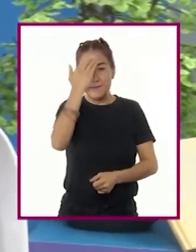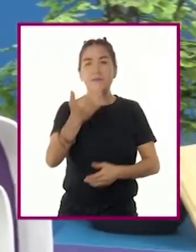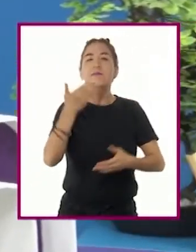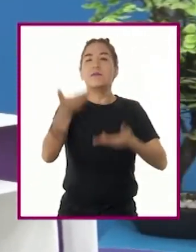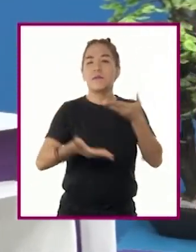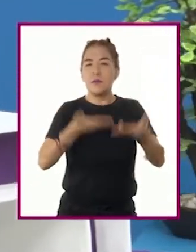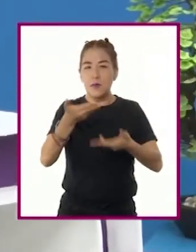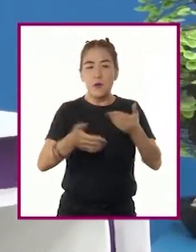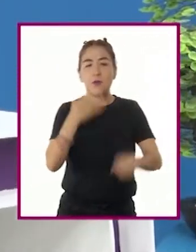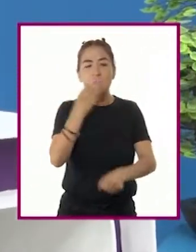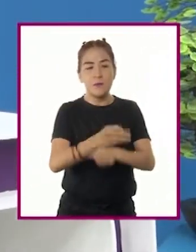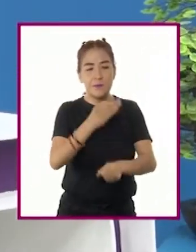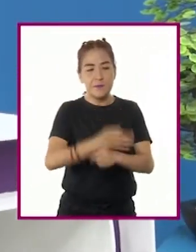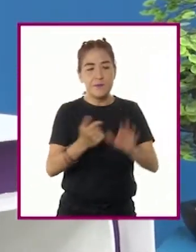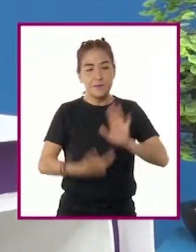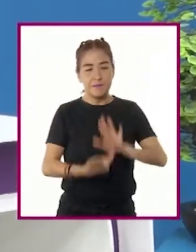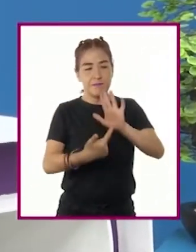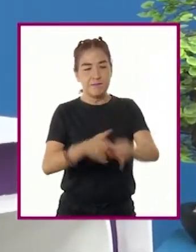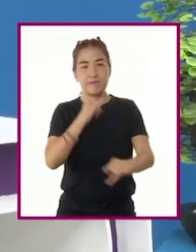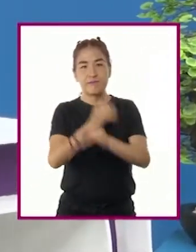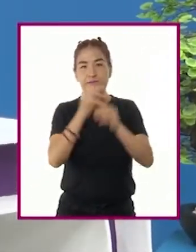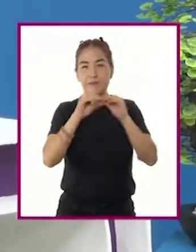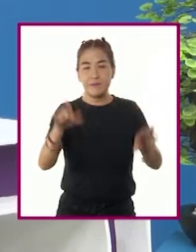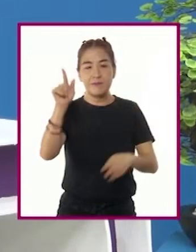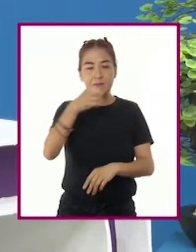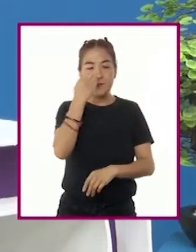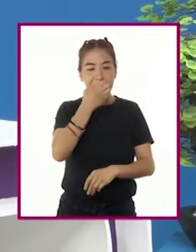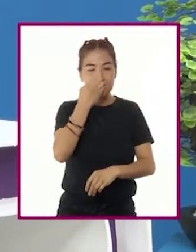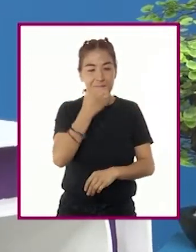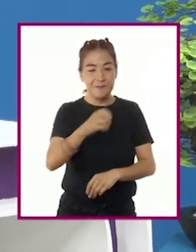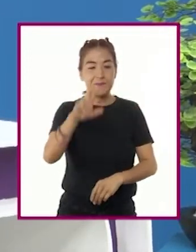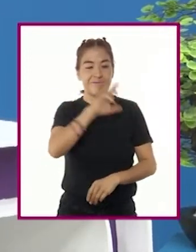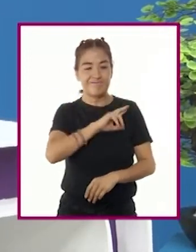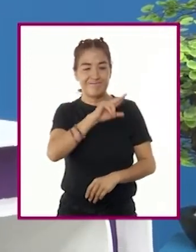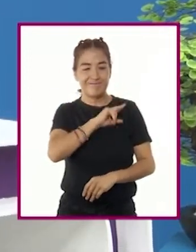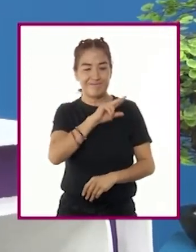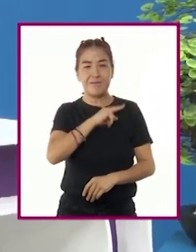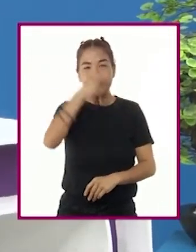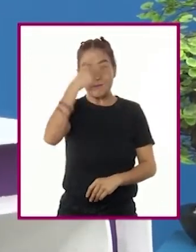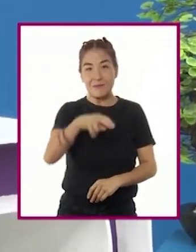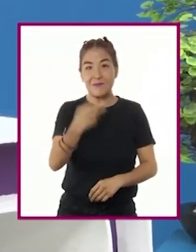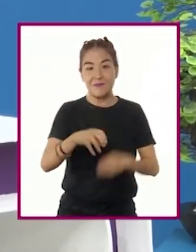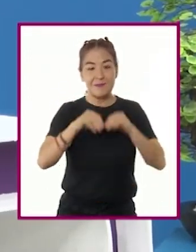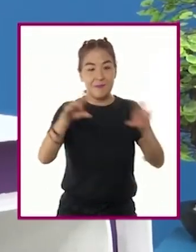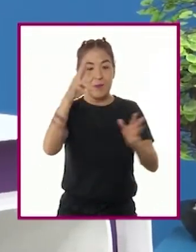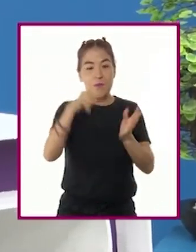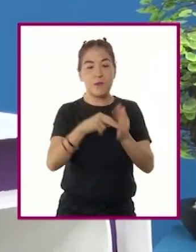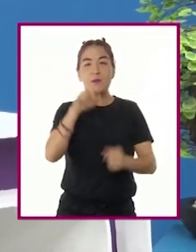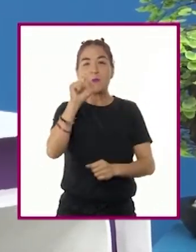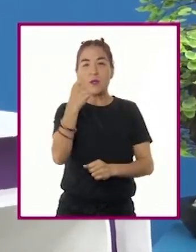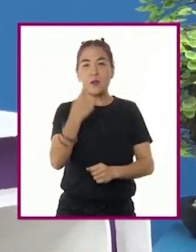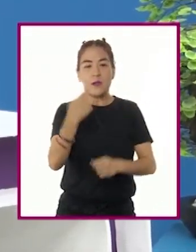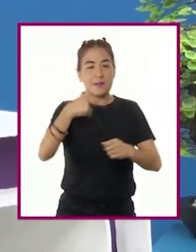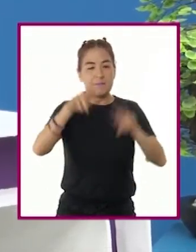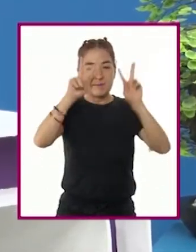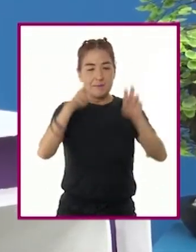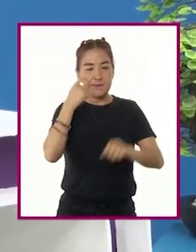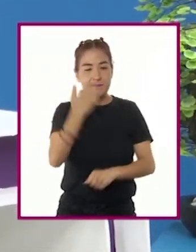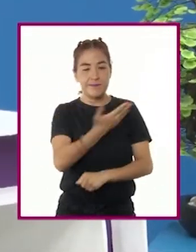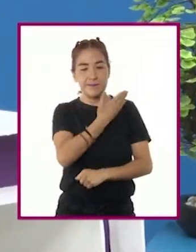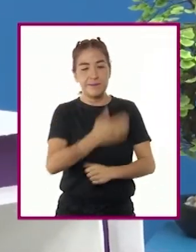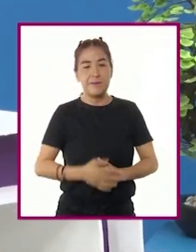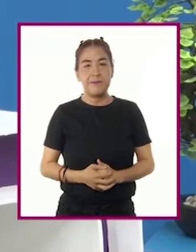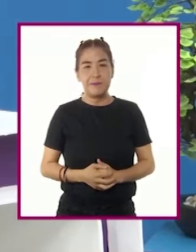un fragmento del informe que el Colegio de México publicó en este 2021 con el título Hacia un estado de